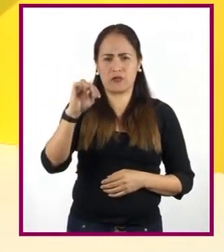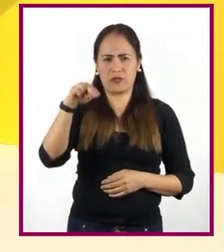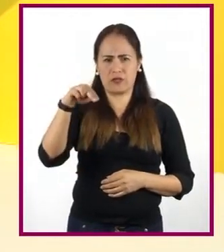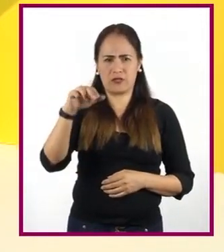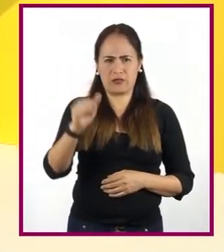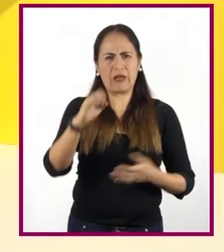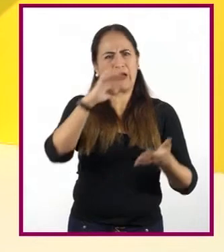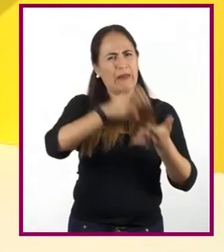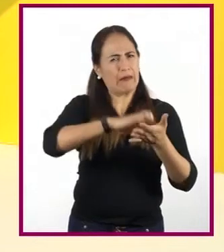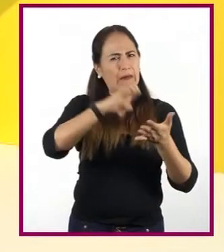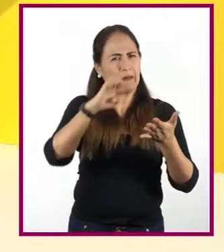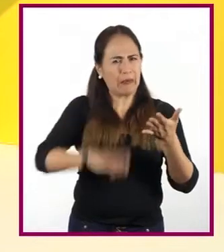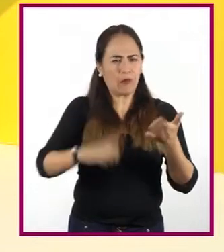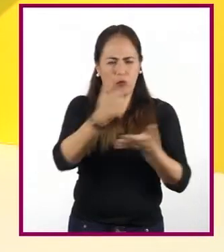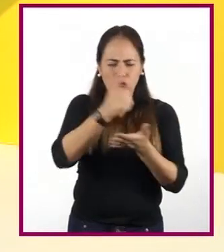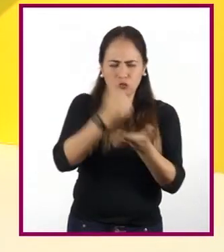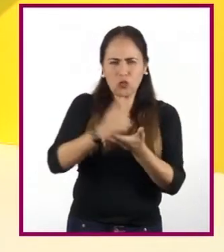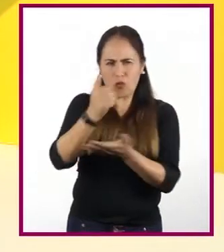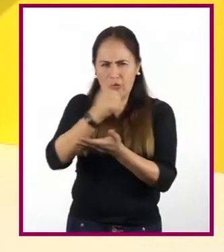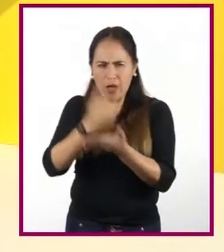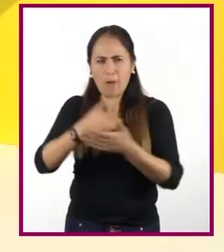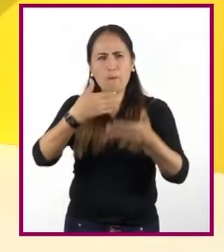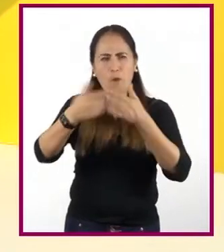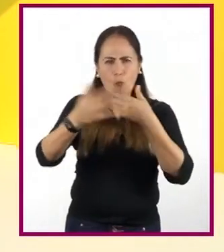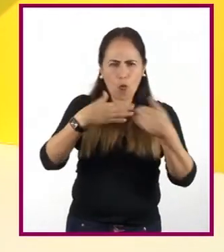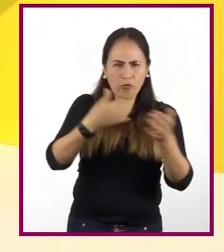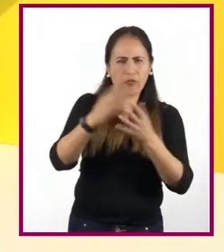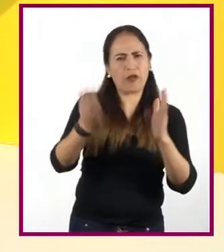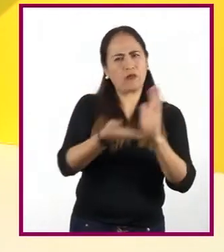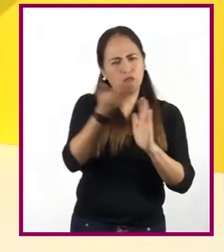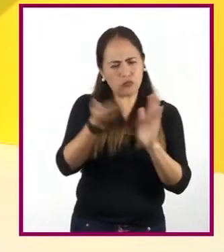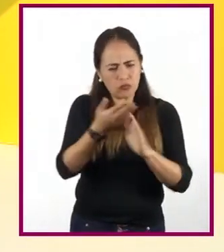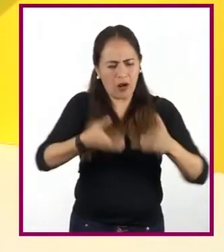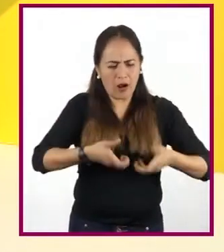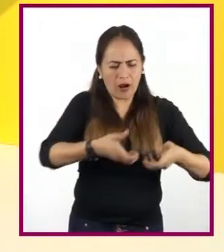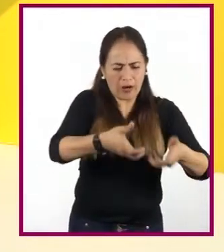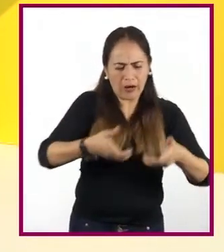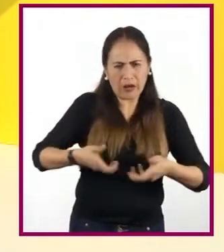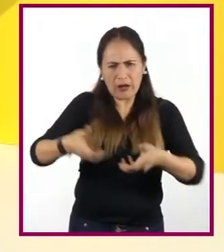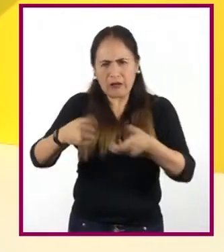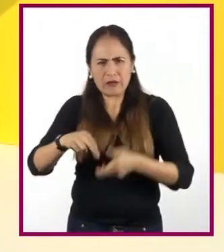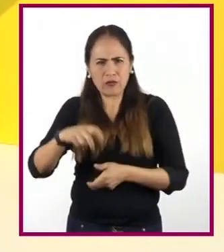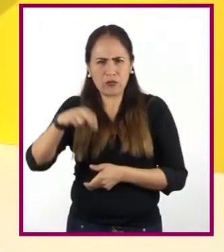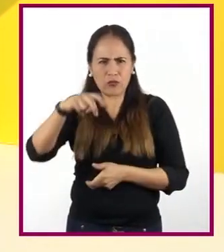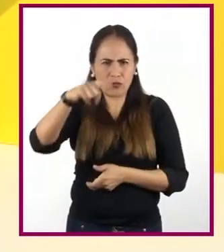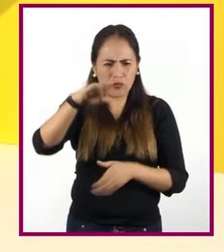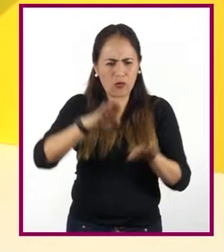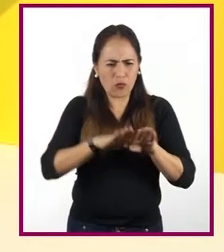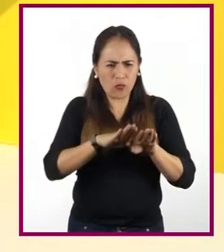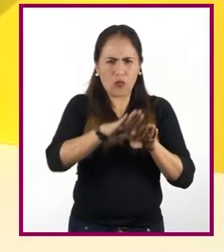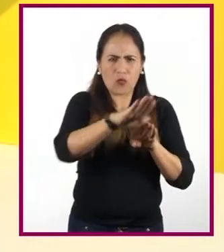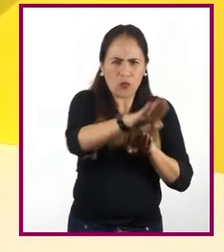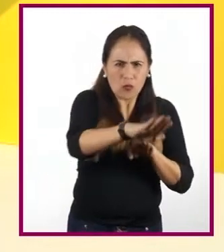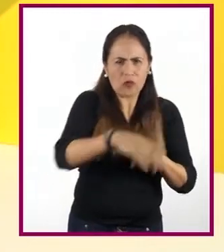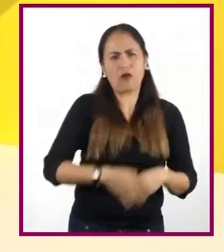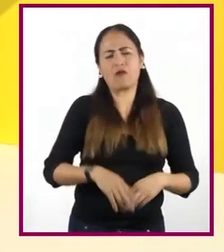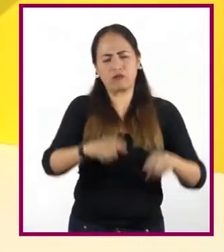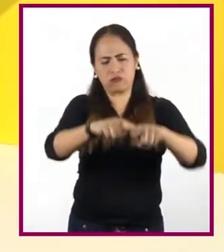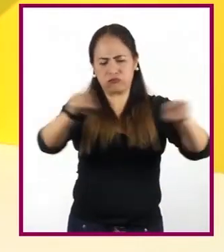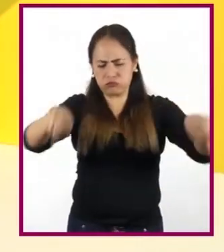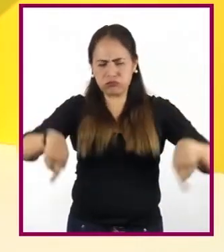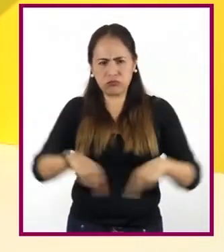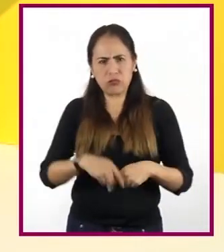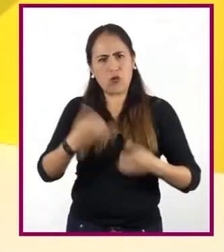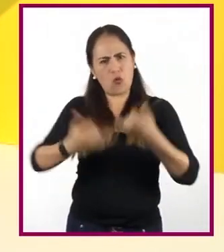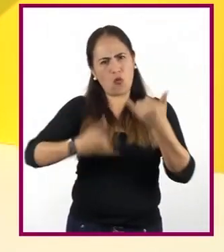del urbanismo piramidal, conformada por calles, escalinatas, plataformas, cancha de juego de pelota